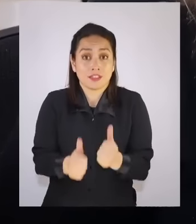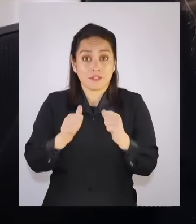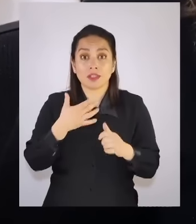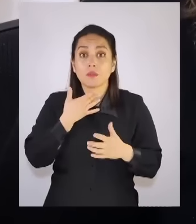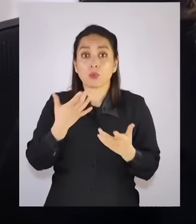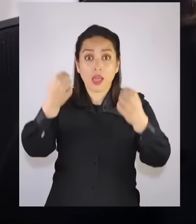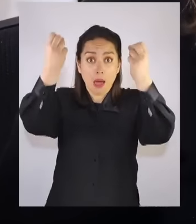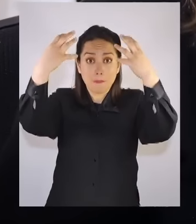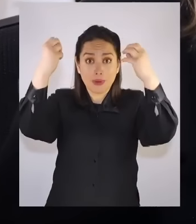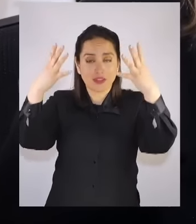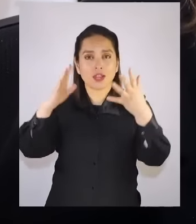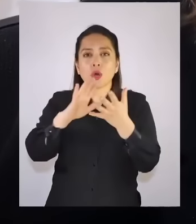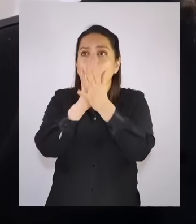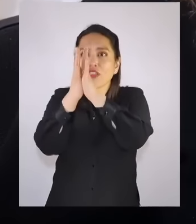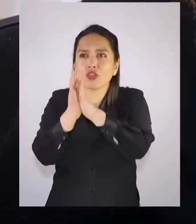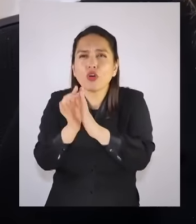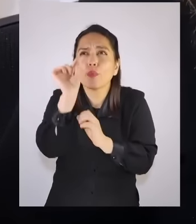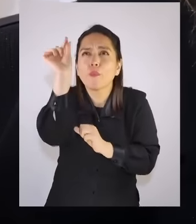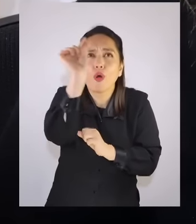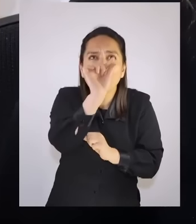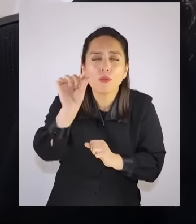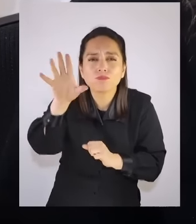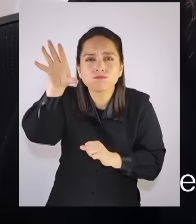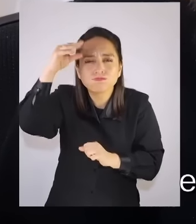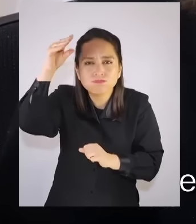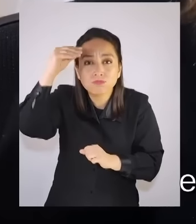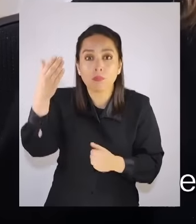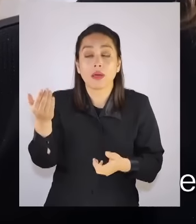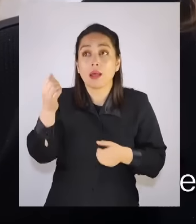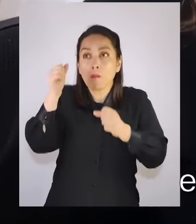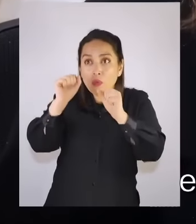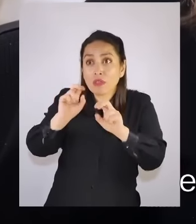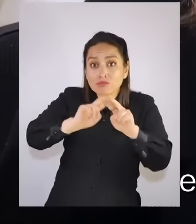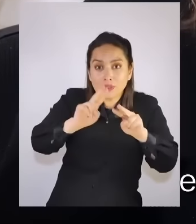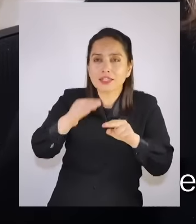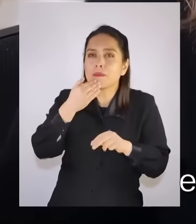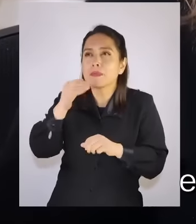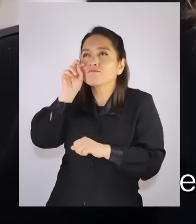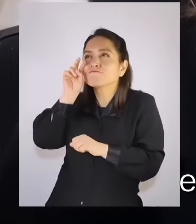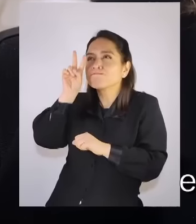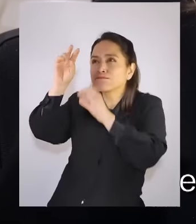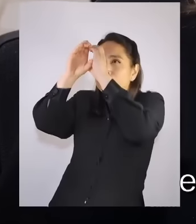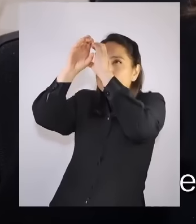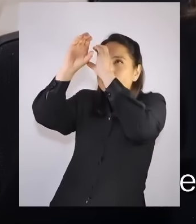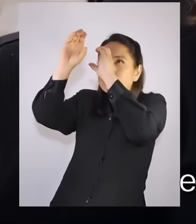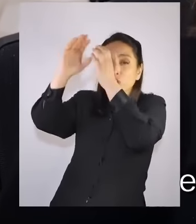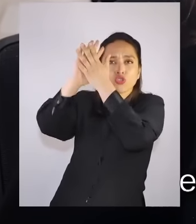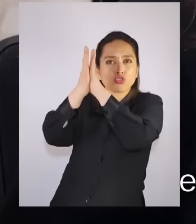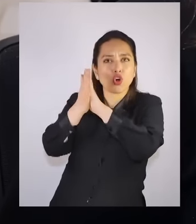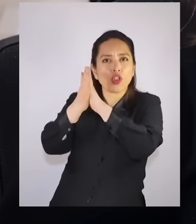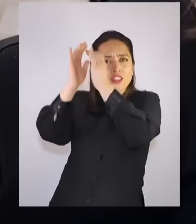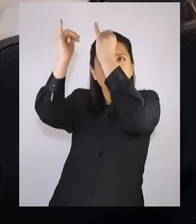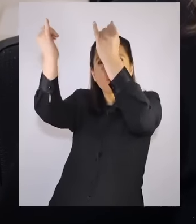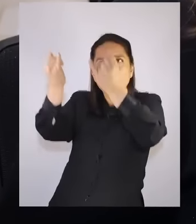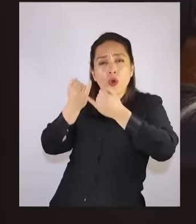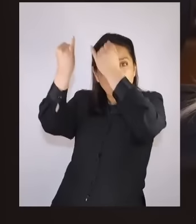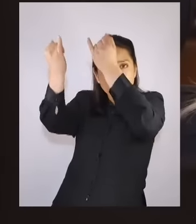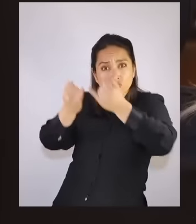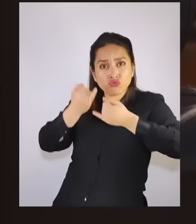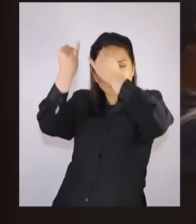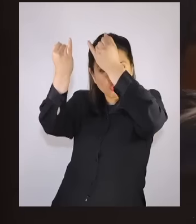porque tenemos que aprender de todo un poco para poder no solamente operar, sino también observar y que todos esos datos de ciencia que estamos tomando